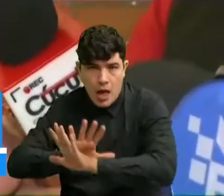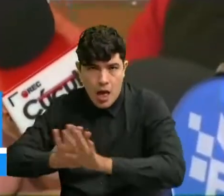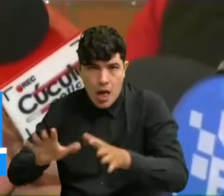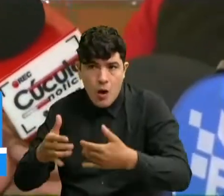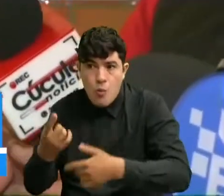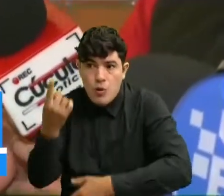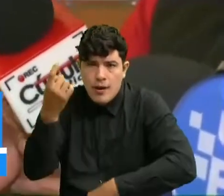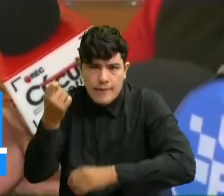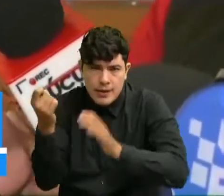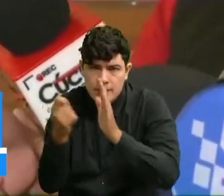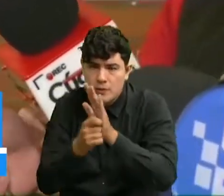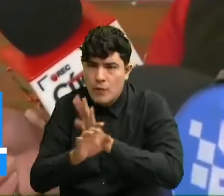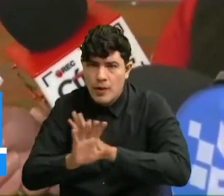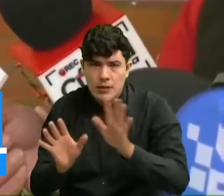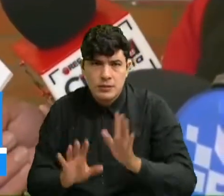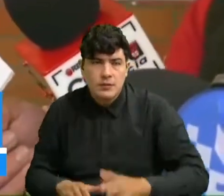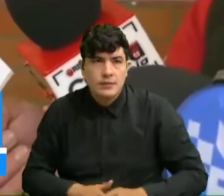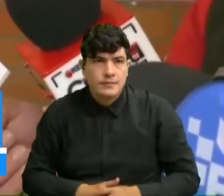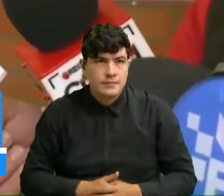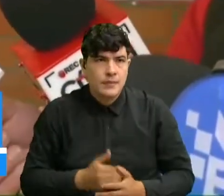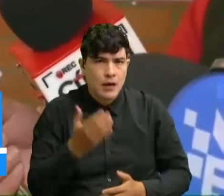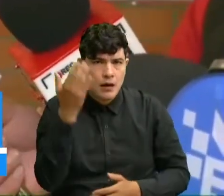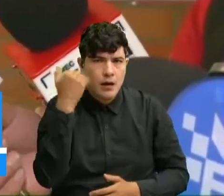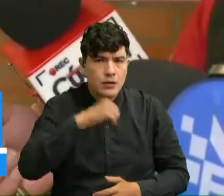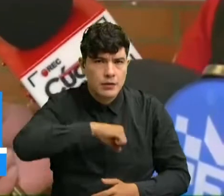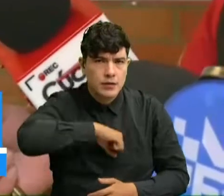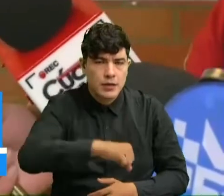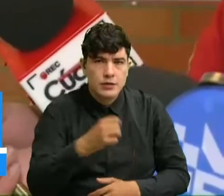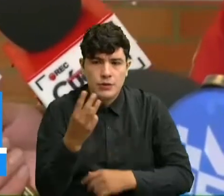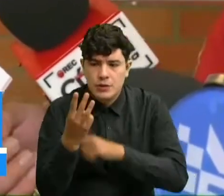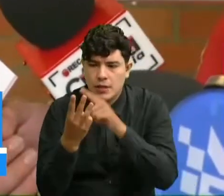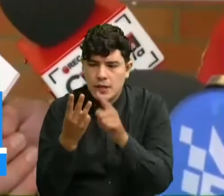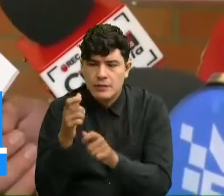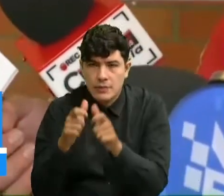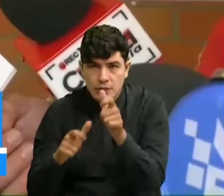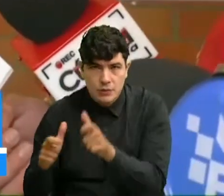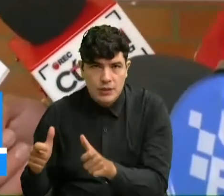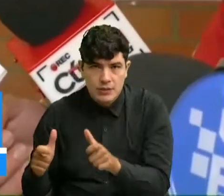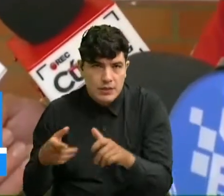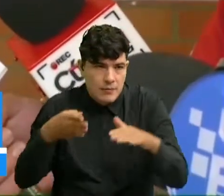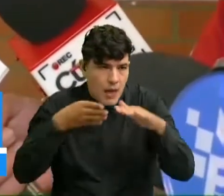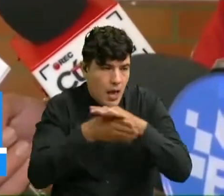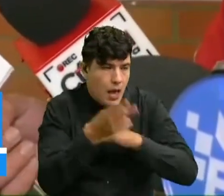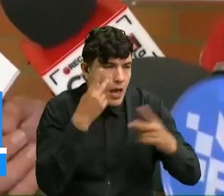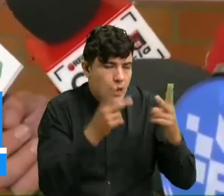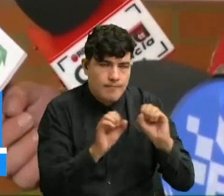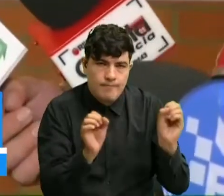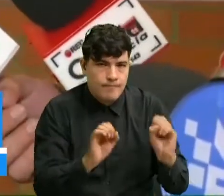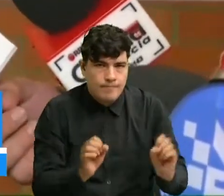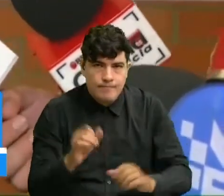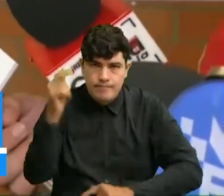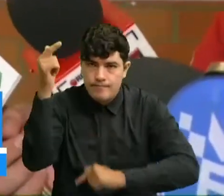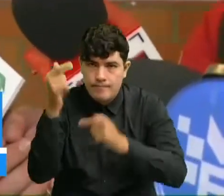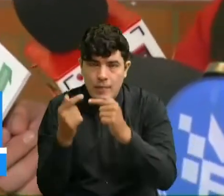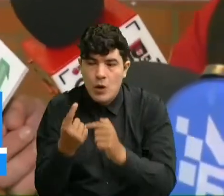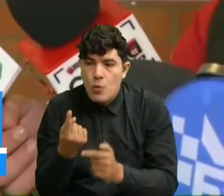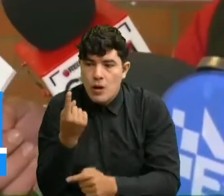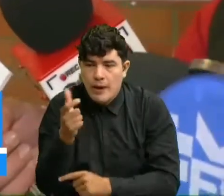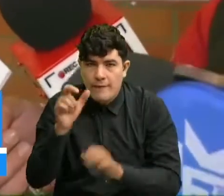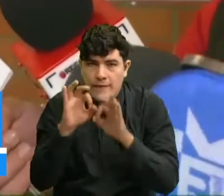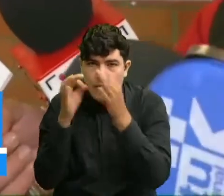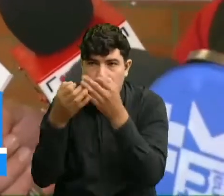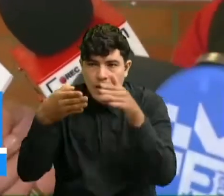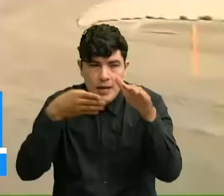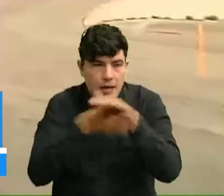se organizaba que un interno tenía derecho a recibir 3 familiares, ahorita vamos a recibir 1, no vamos a recibir mayores de edad, no vamos a